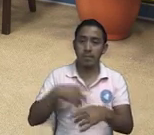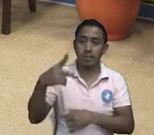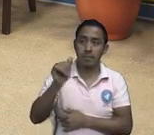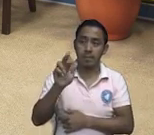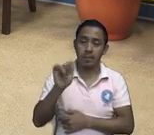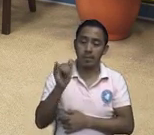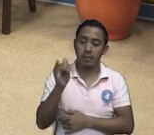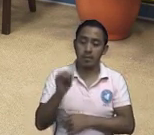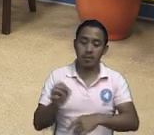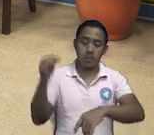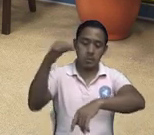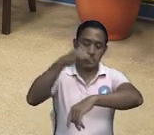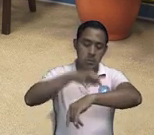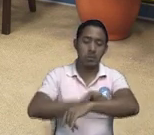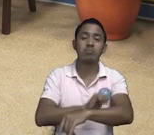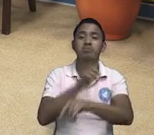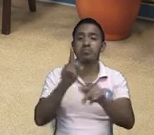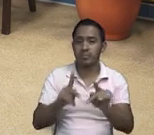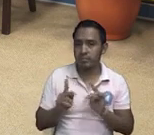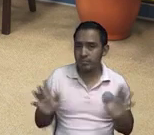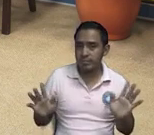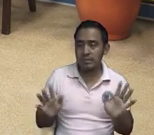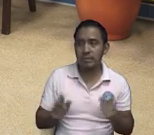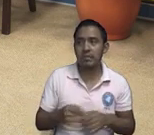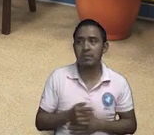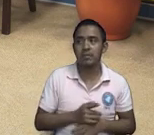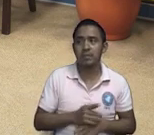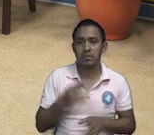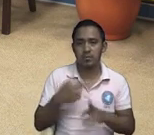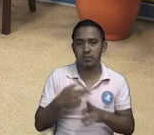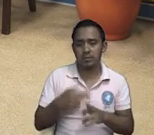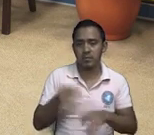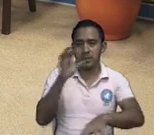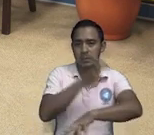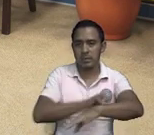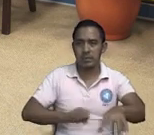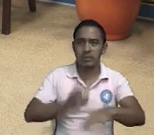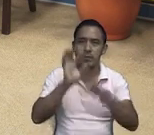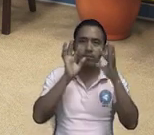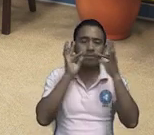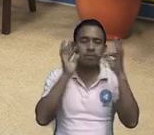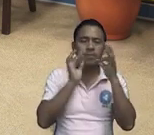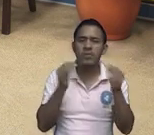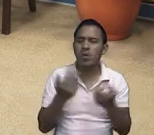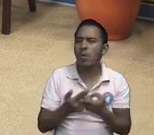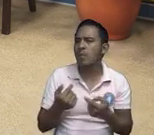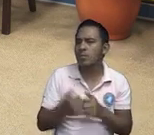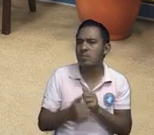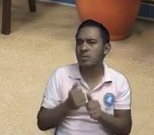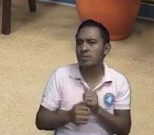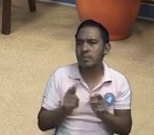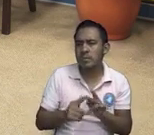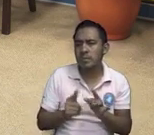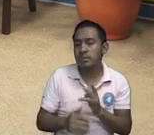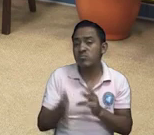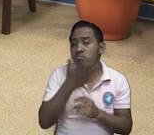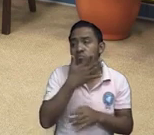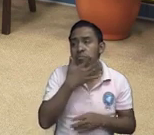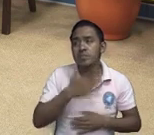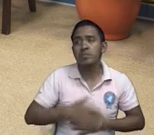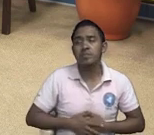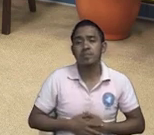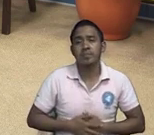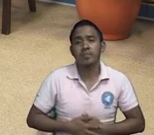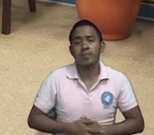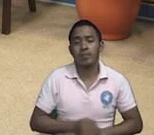piel y ahí es donde afecta al humano. Entonces, por eso se le conoce como arañazo de gato. ¿Cuáles son las consecuencias graves, los síntomas